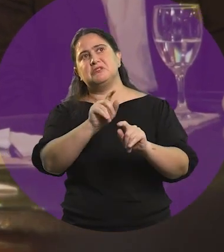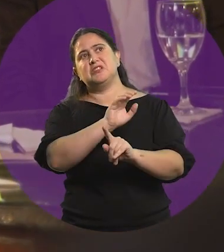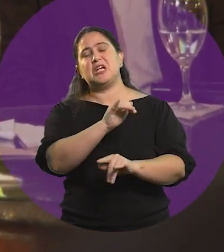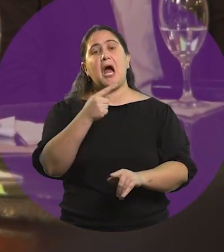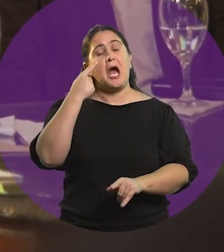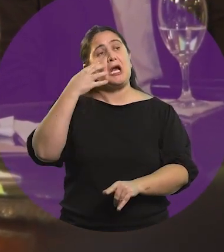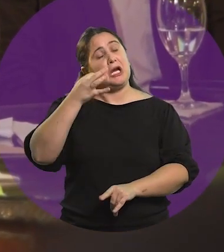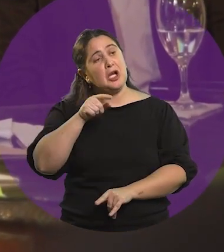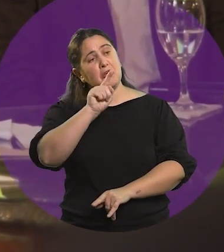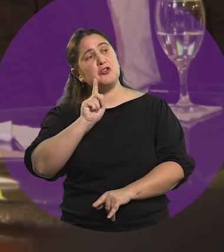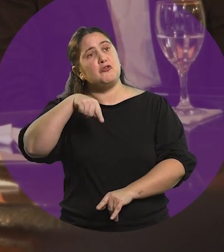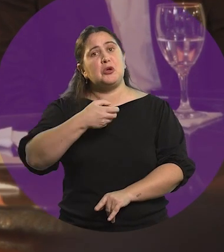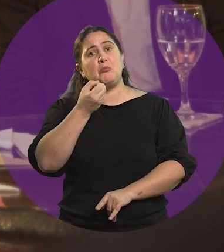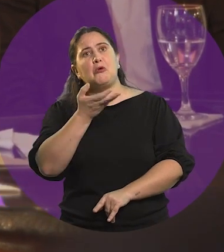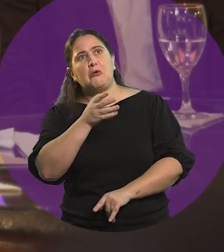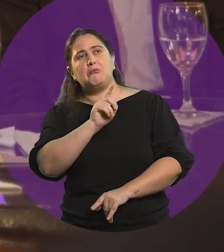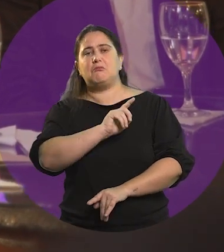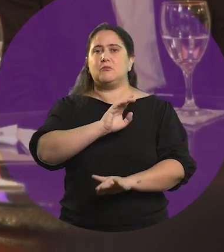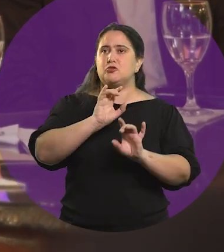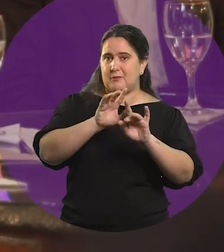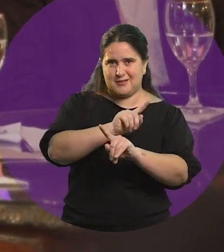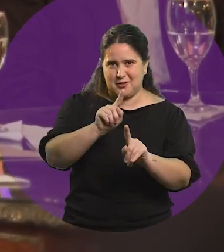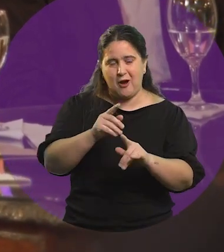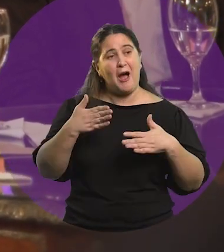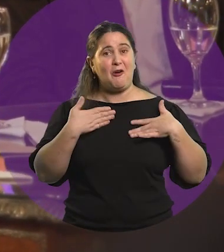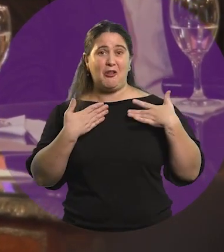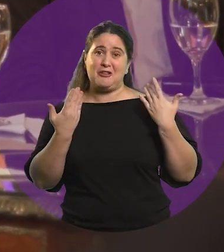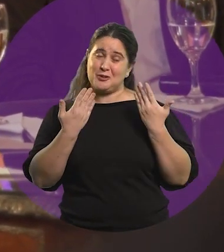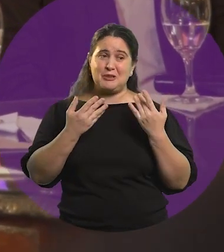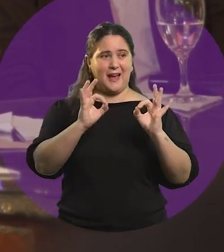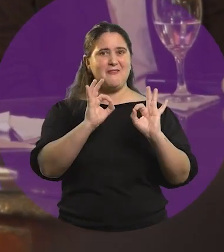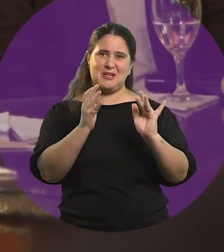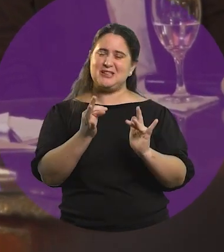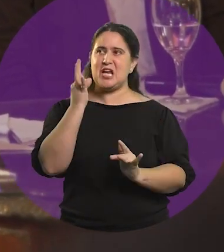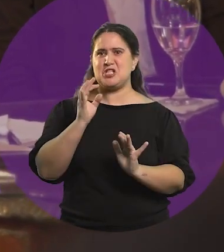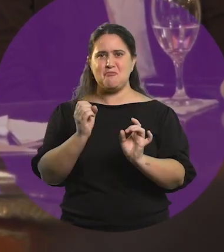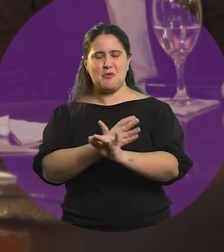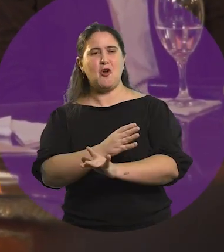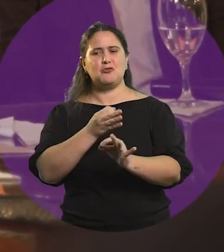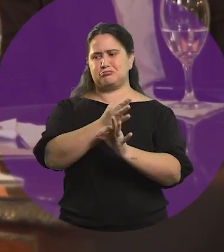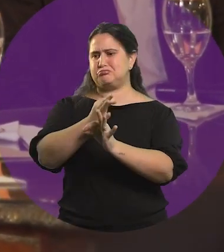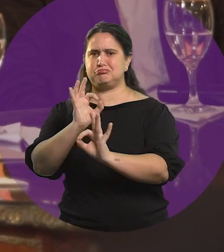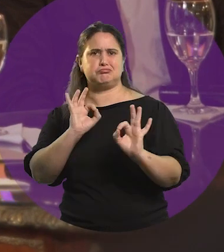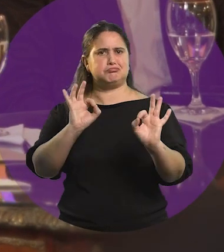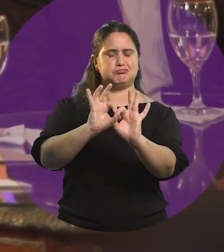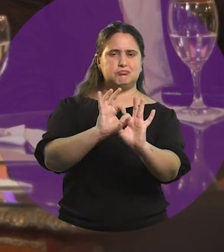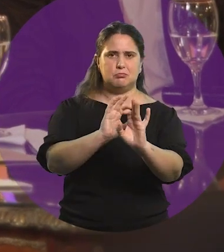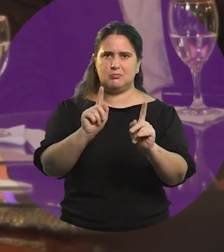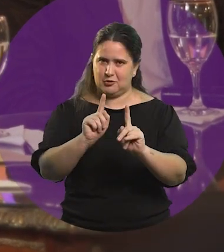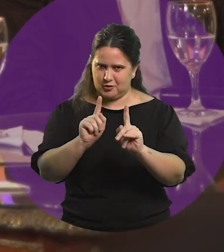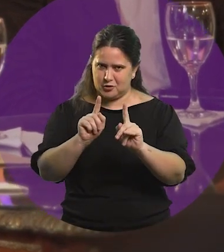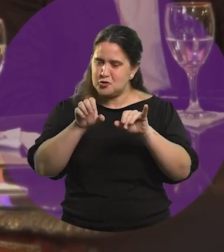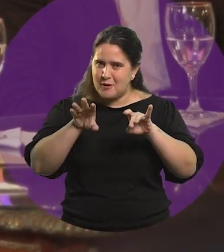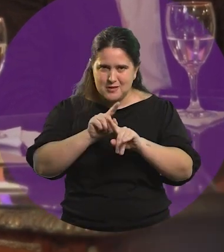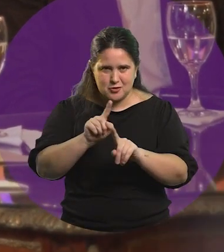correlaciones. Esto parece que, ¿no? O quedarme contento porque organicé mi taller y ya capacité a todo el mundo. ¿Y qué? ¿Qué pasó